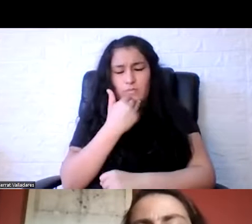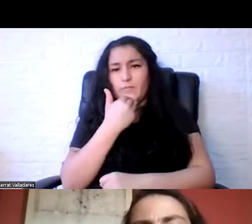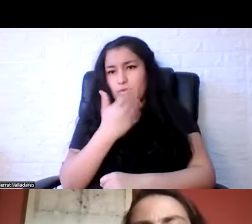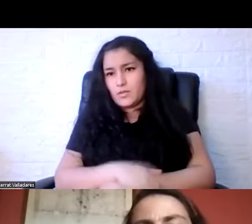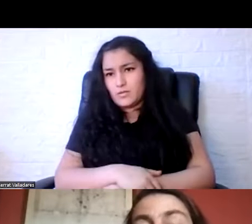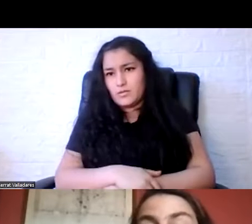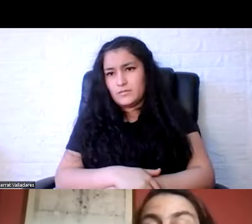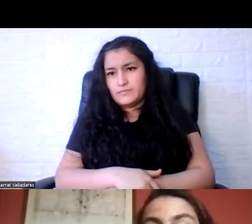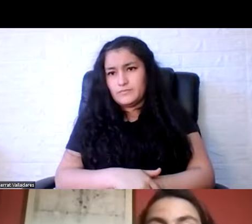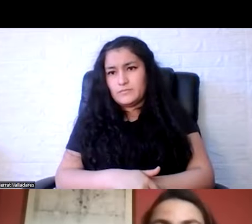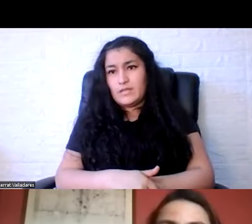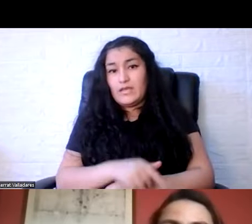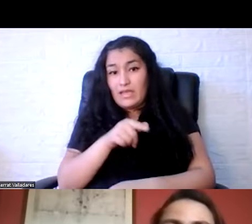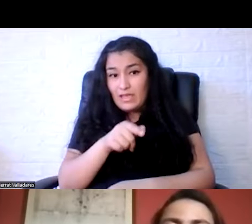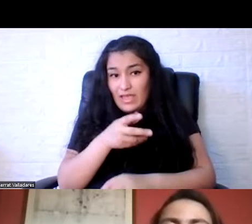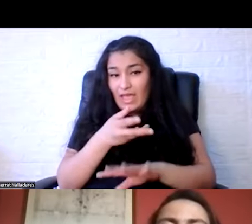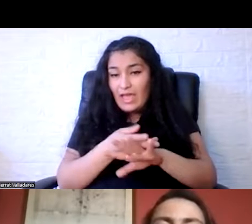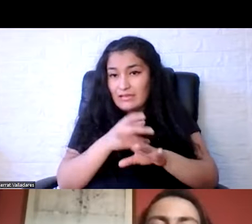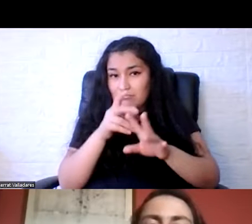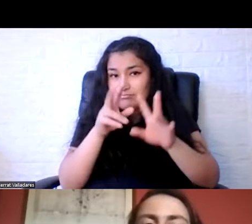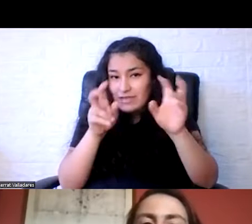están invisibilizadas, ¿ya?